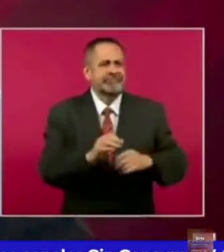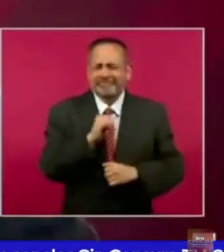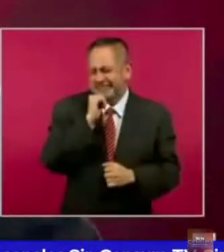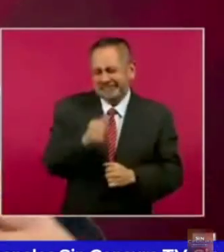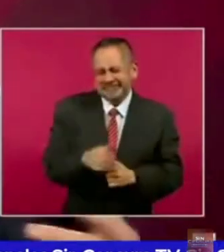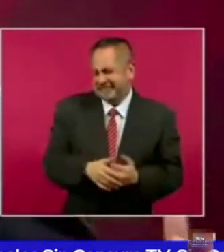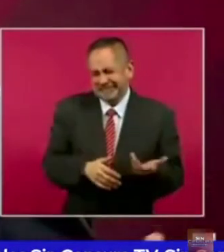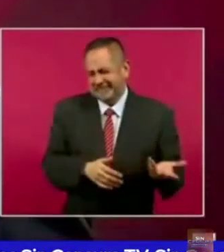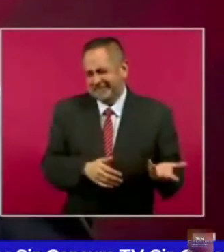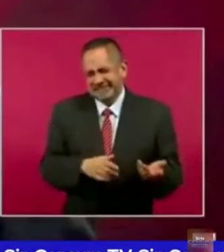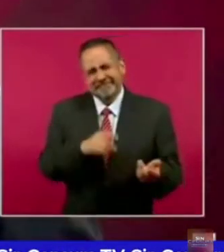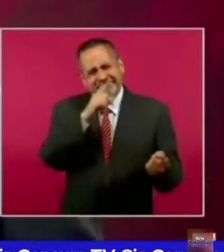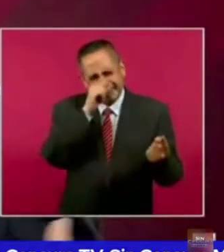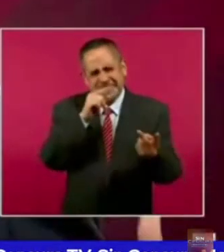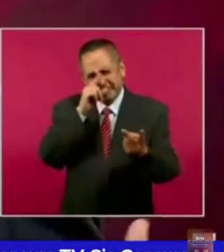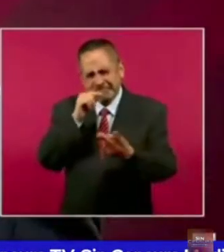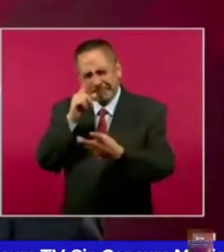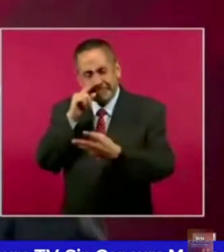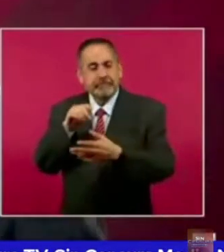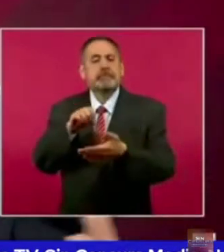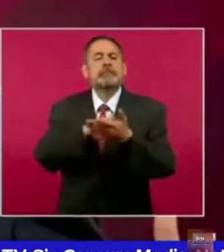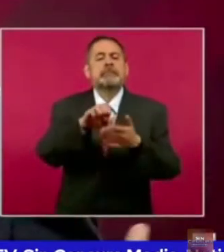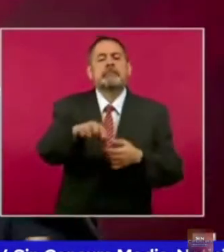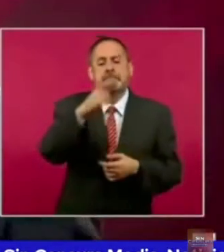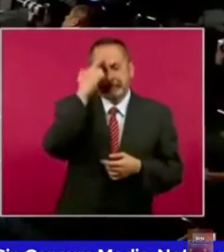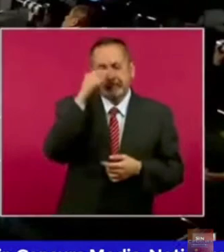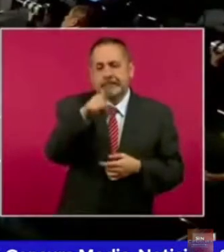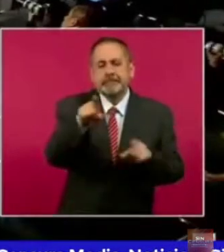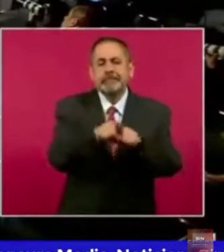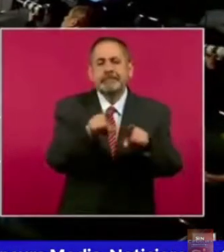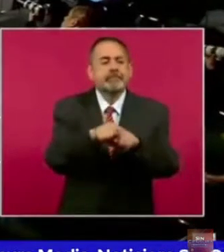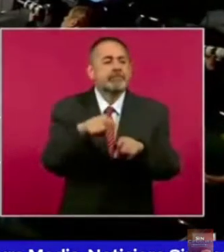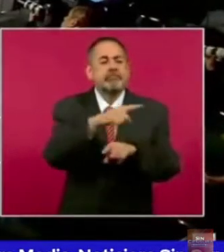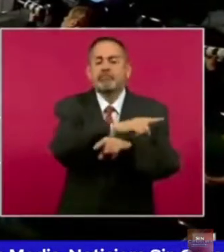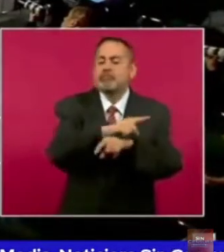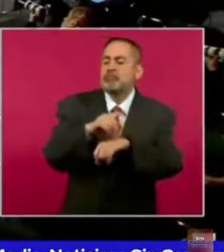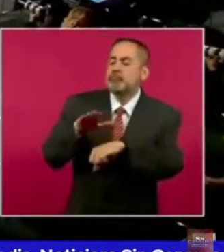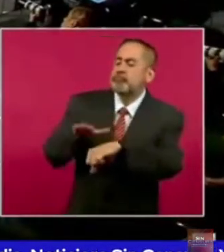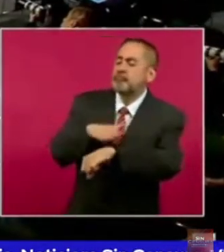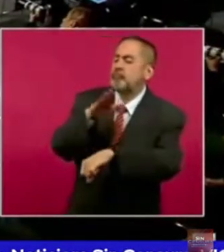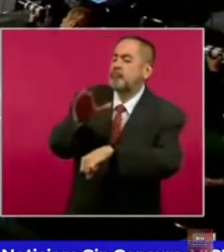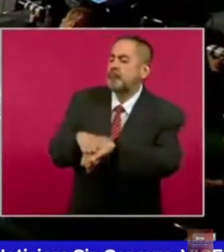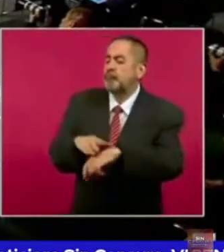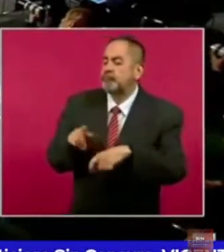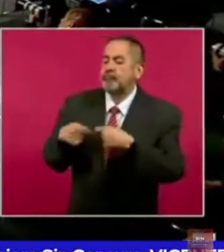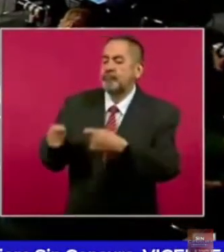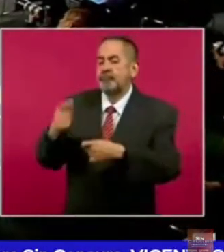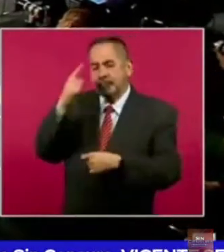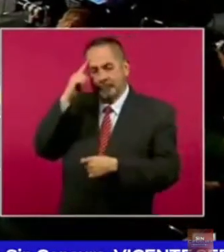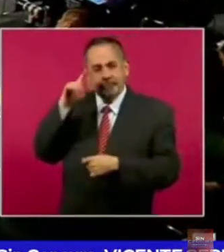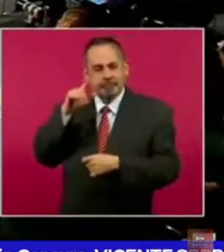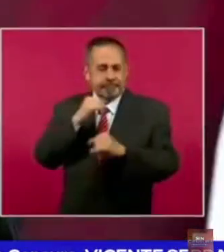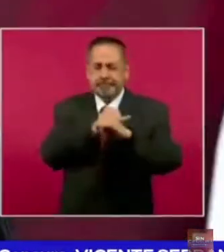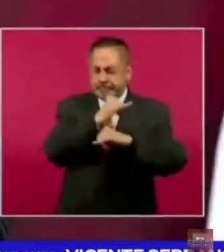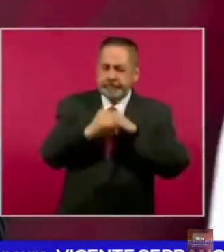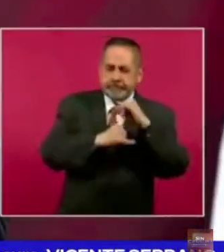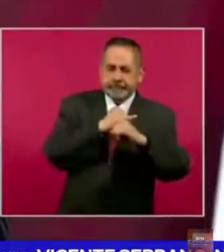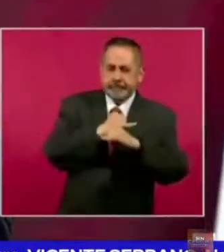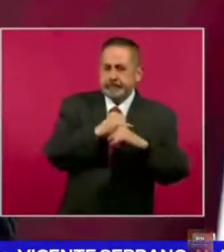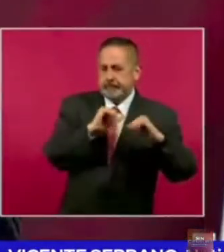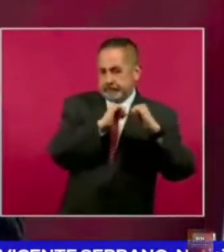organización también, la que autoriza lo del manejo del espacio aéreo, también internacional,